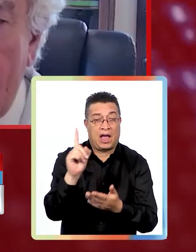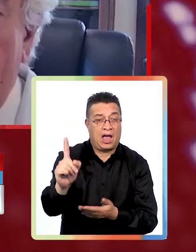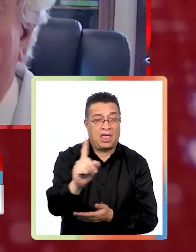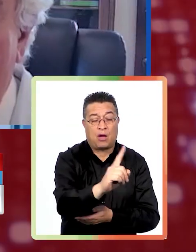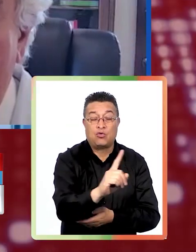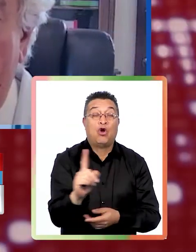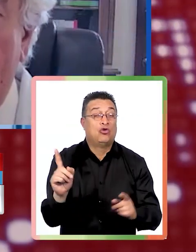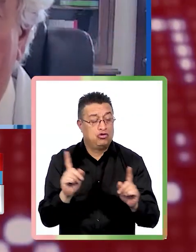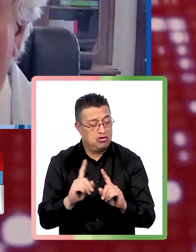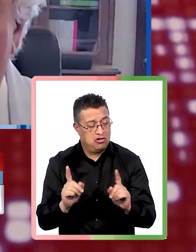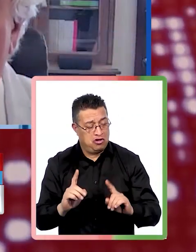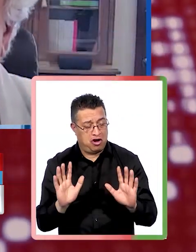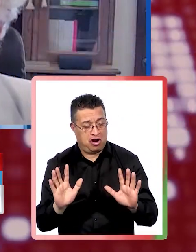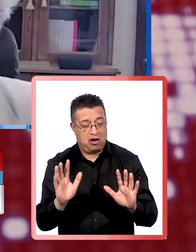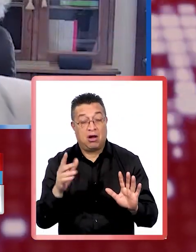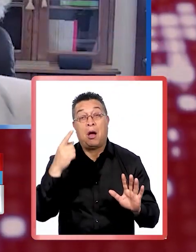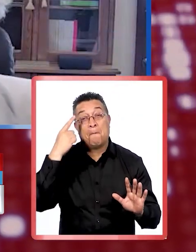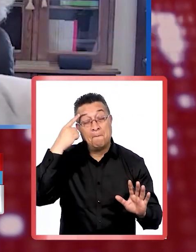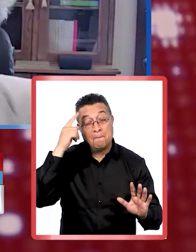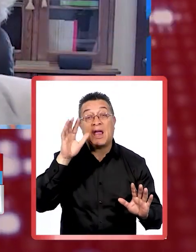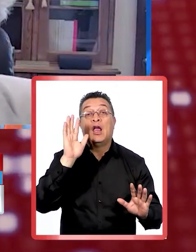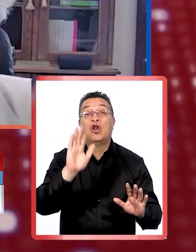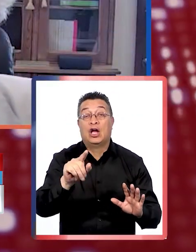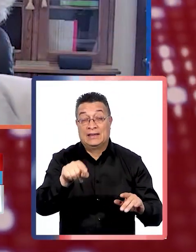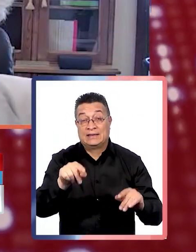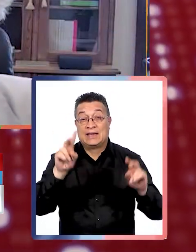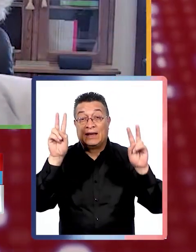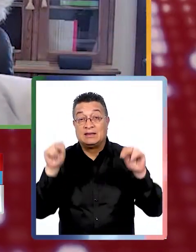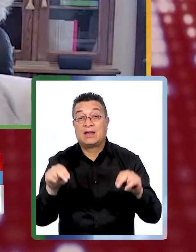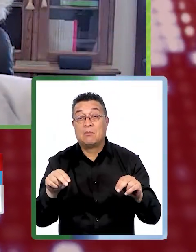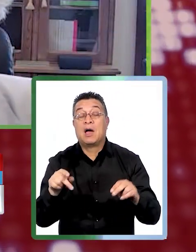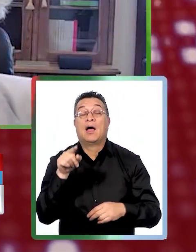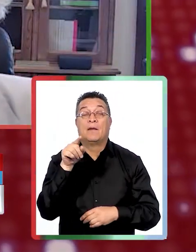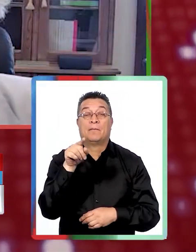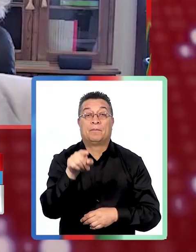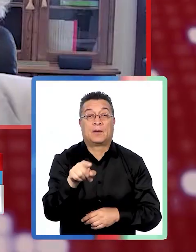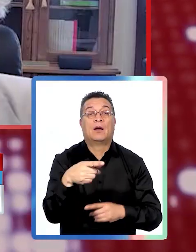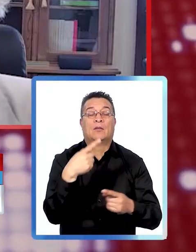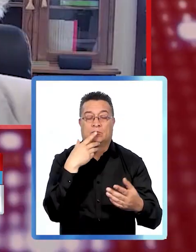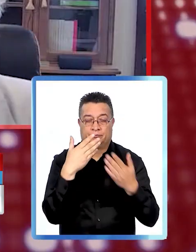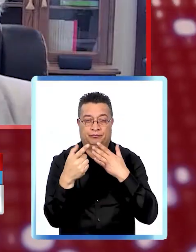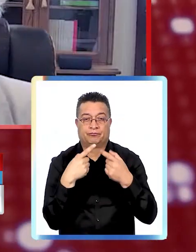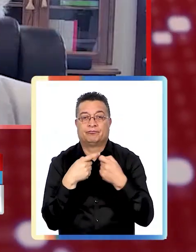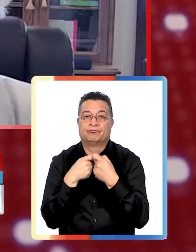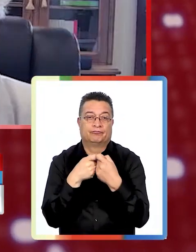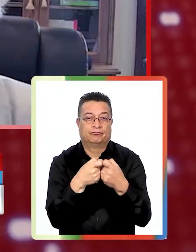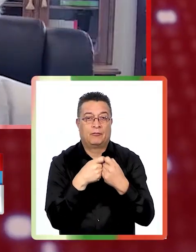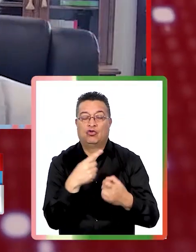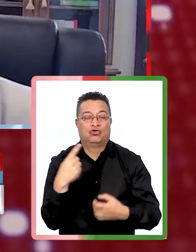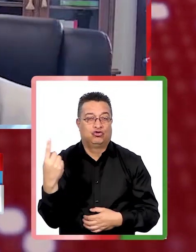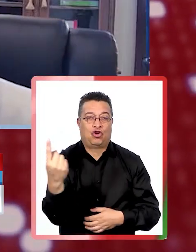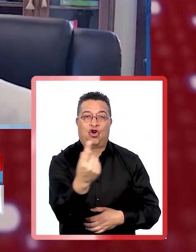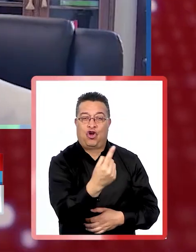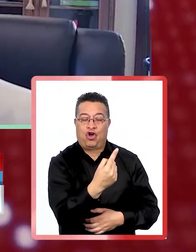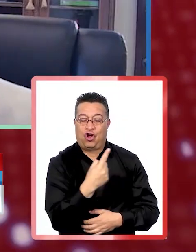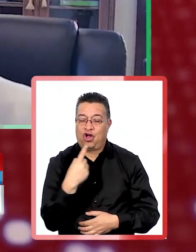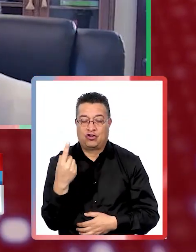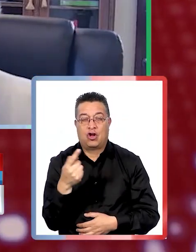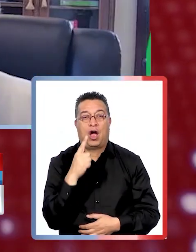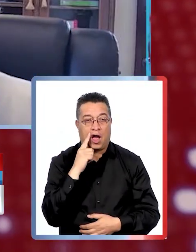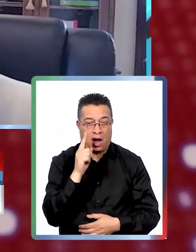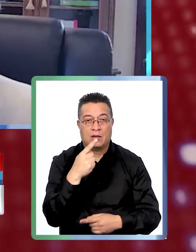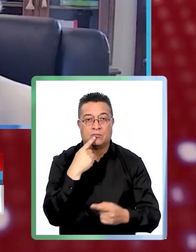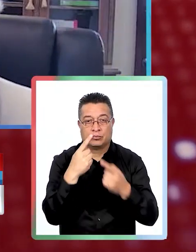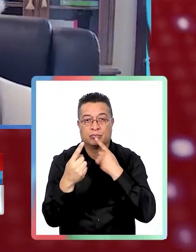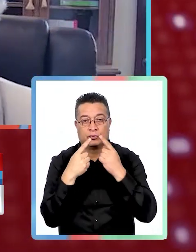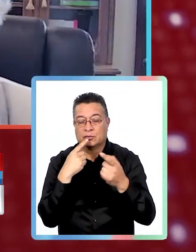de cada uno de los candidatos, pero este tema lo están debatiendo todos, absolutamente. A todos se